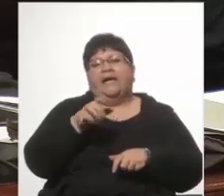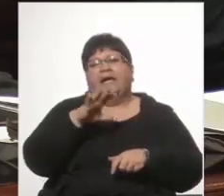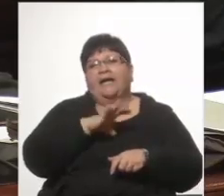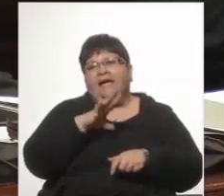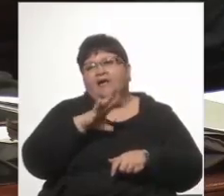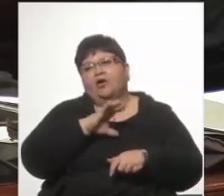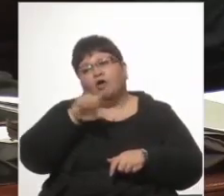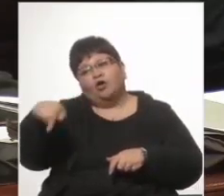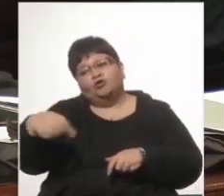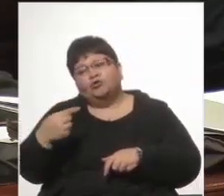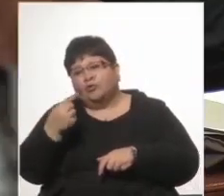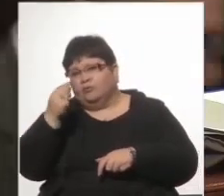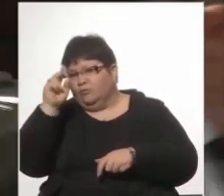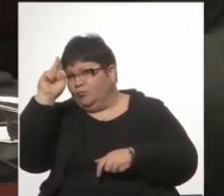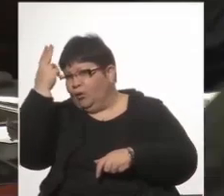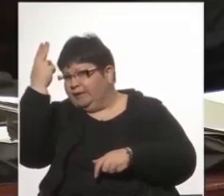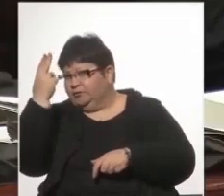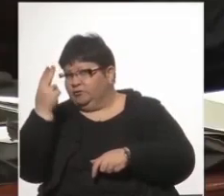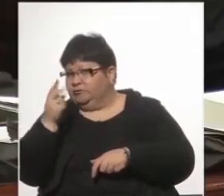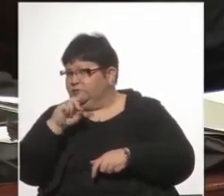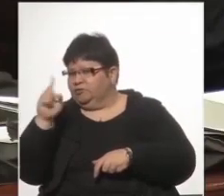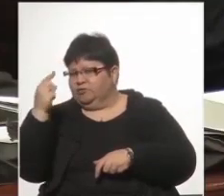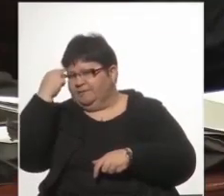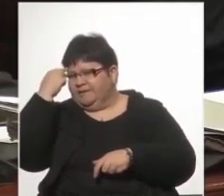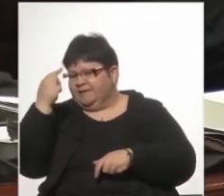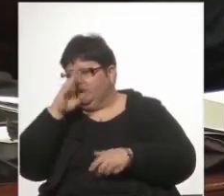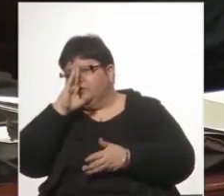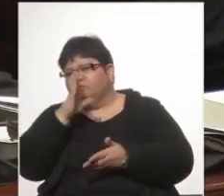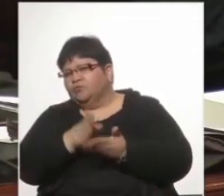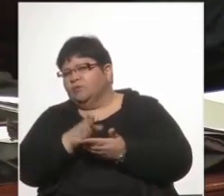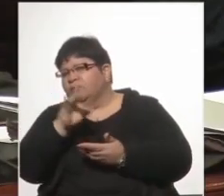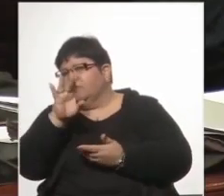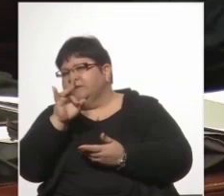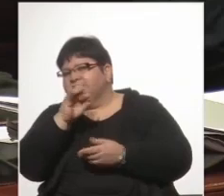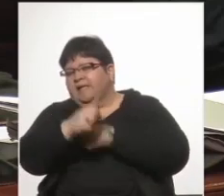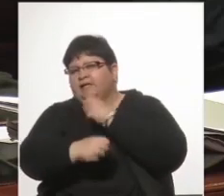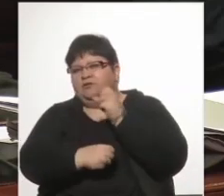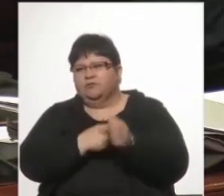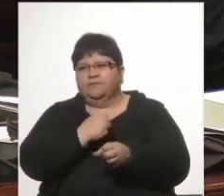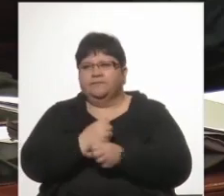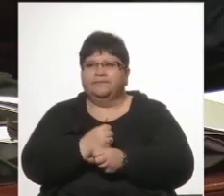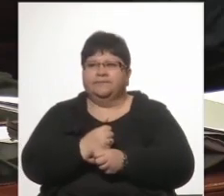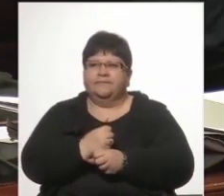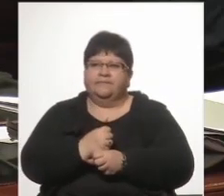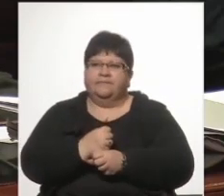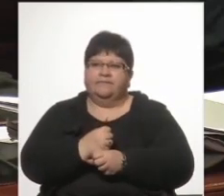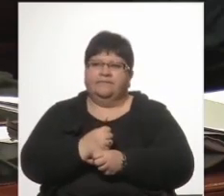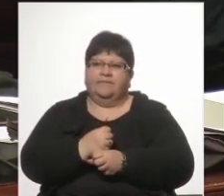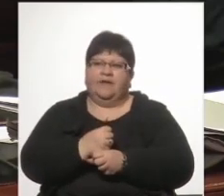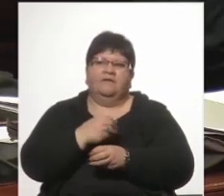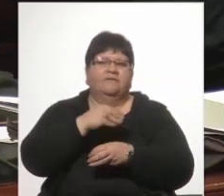que fueron también ignorados en estos 15 años y sus familiares